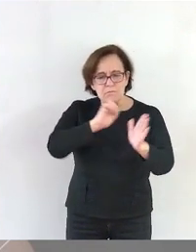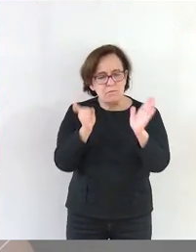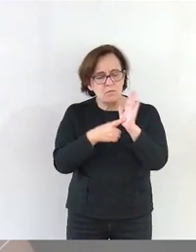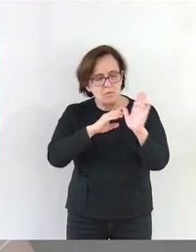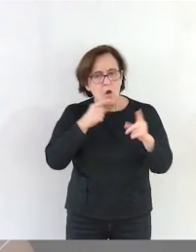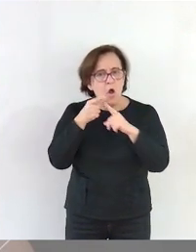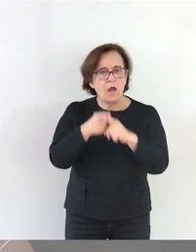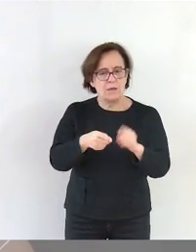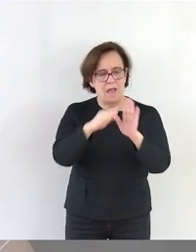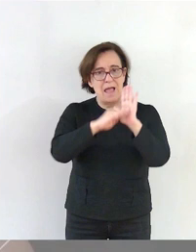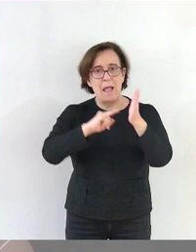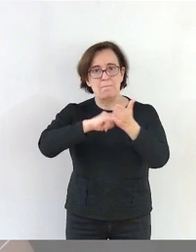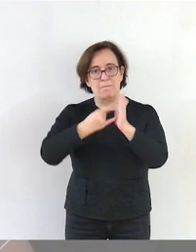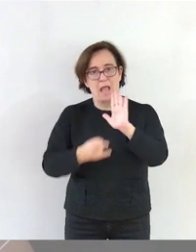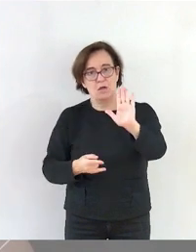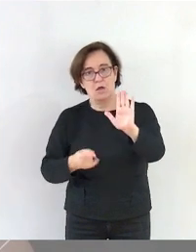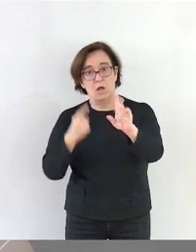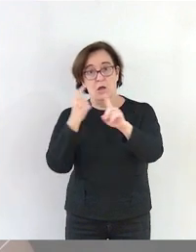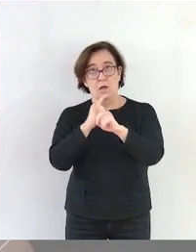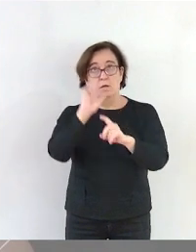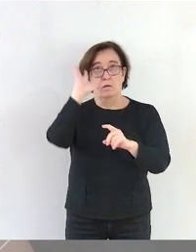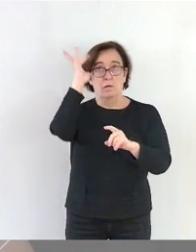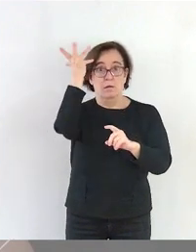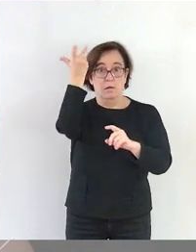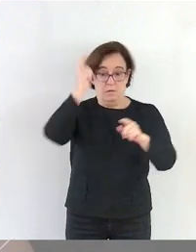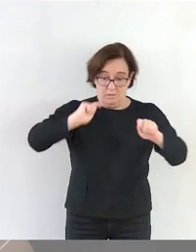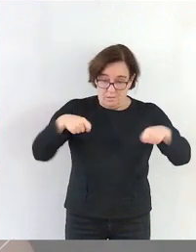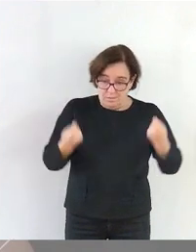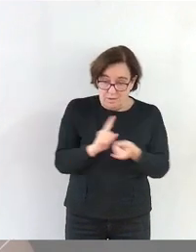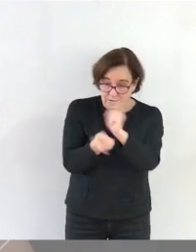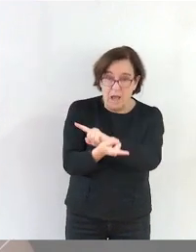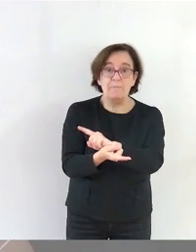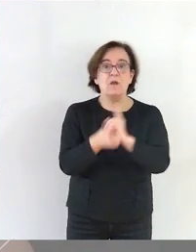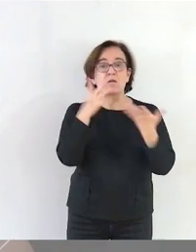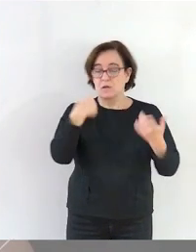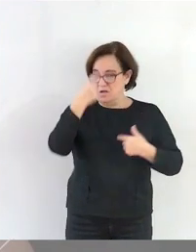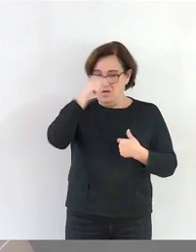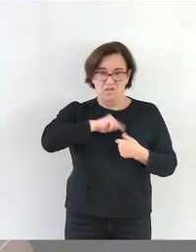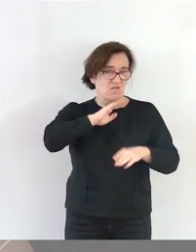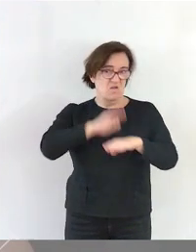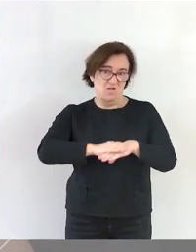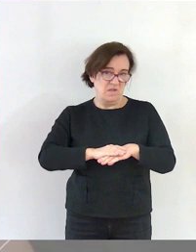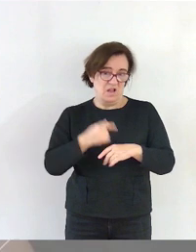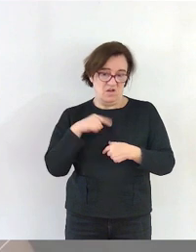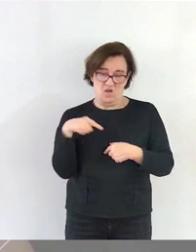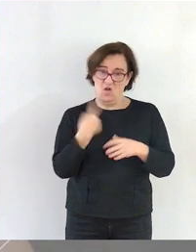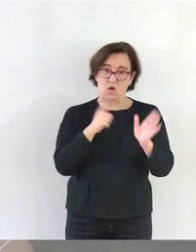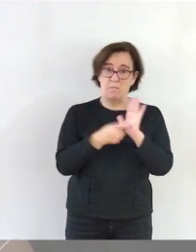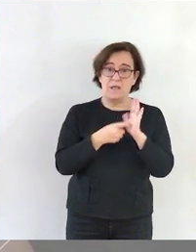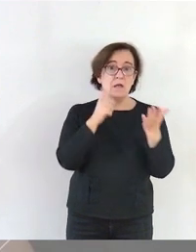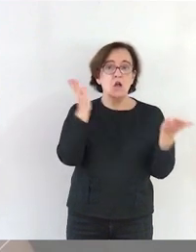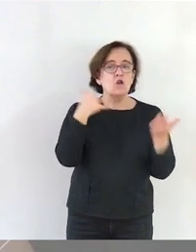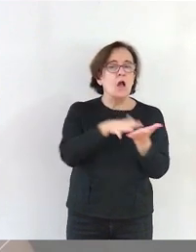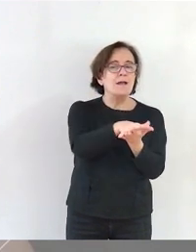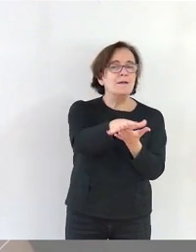objetivos planteados en este plan contra el cambio climático Pero somos conscientes de Aunque que lo compramos 100% no tenemos una